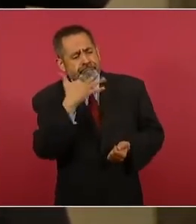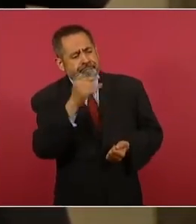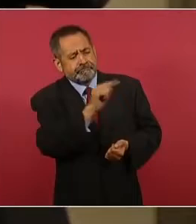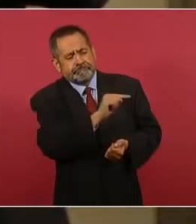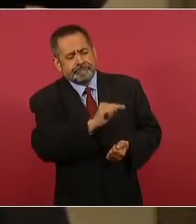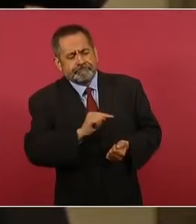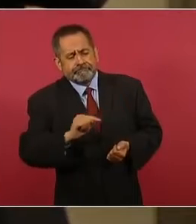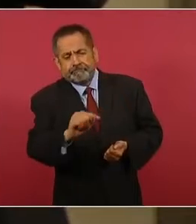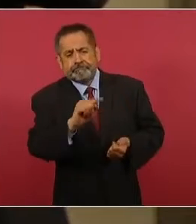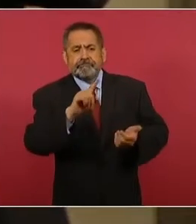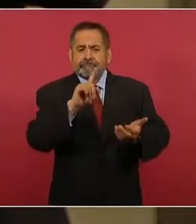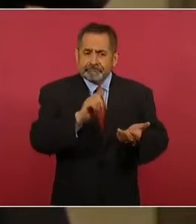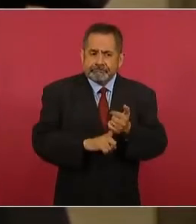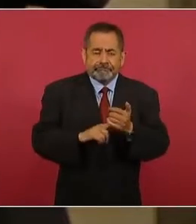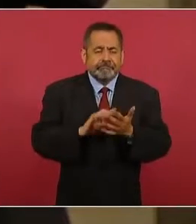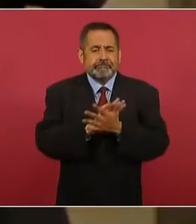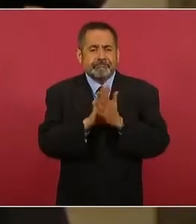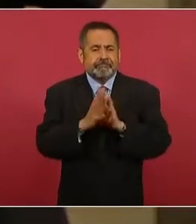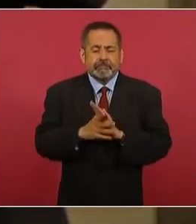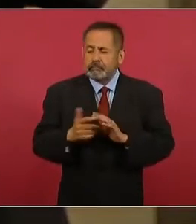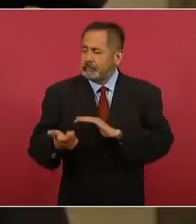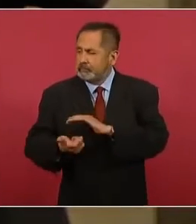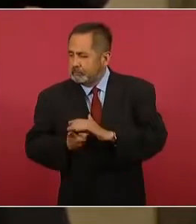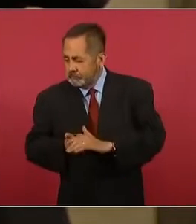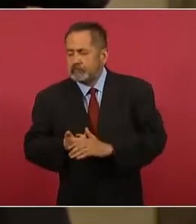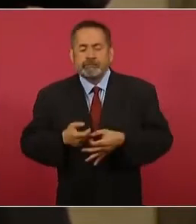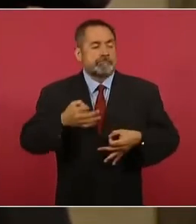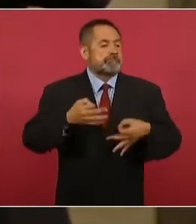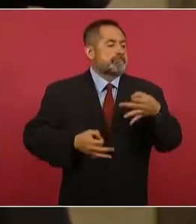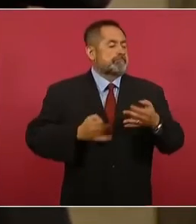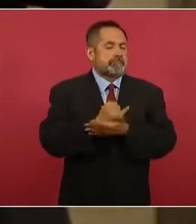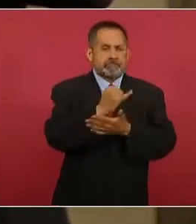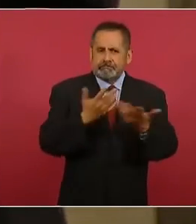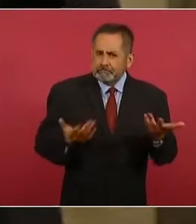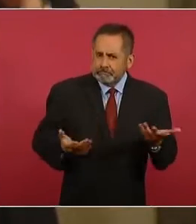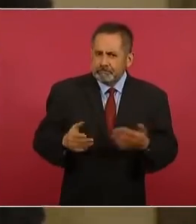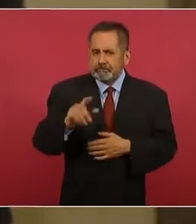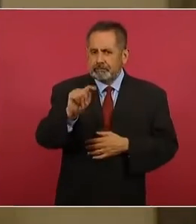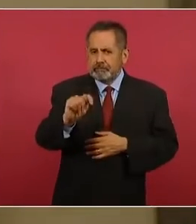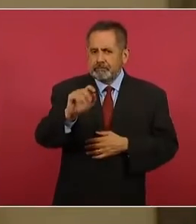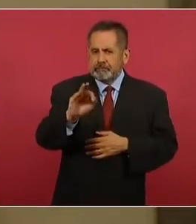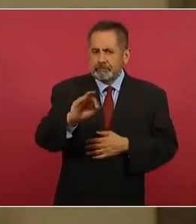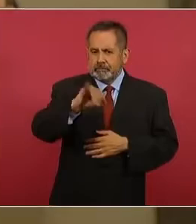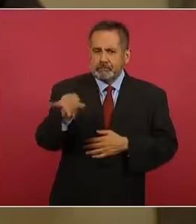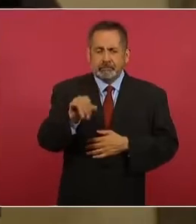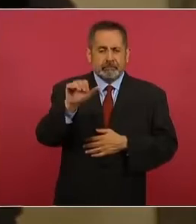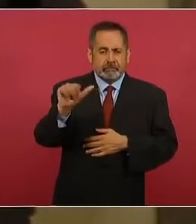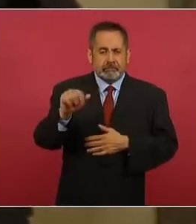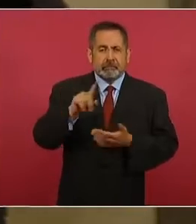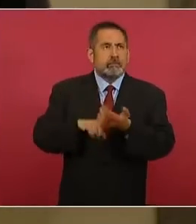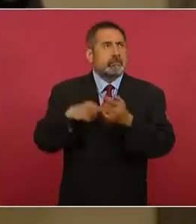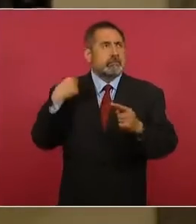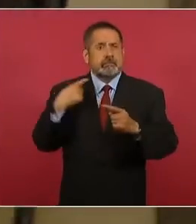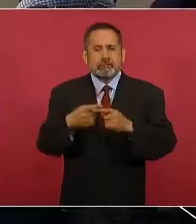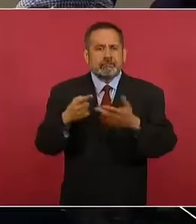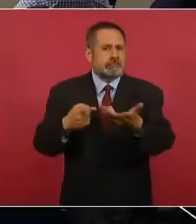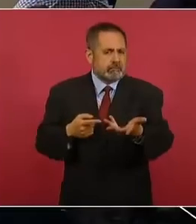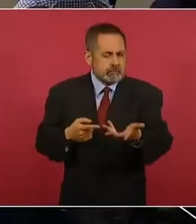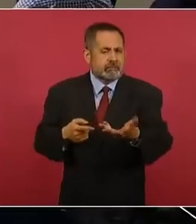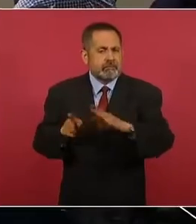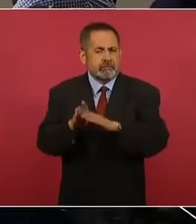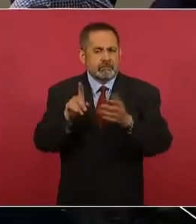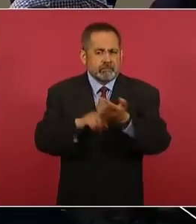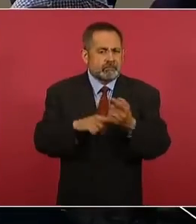se habla incluso de amaños de juicios, recordando que este Tribunal Federal de Justicia Administrativa lleva a cabo